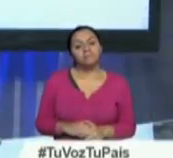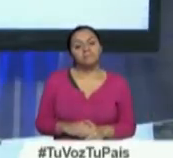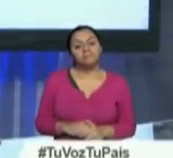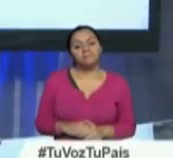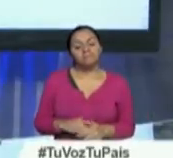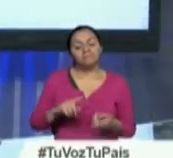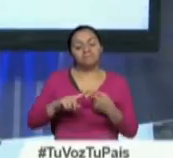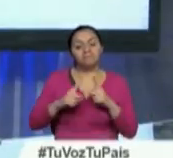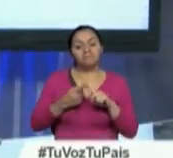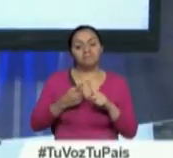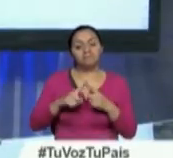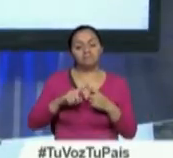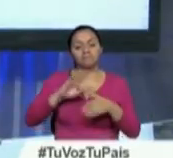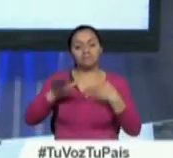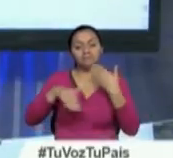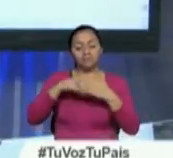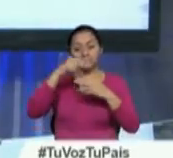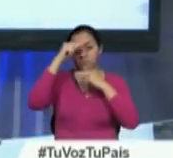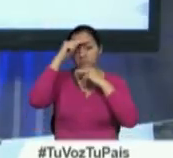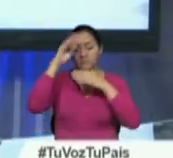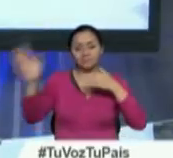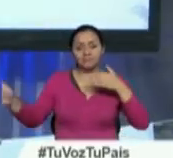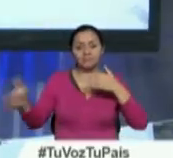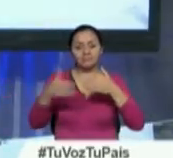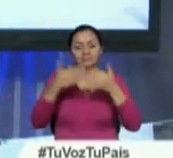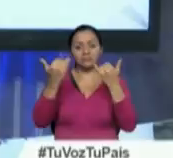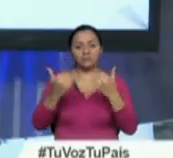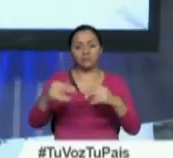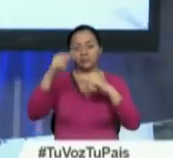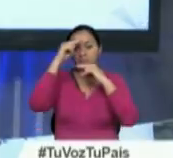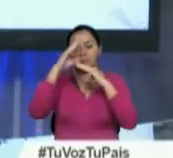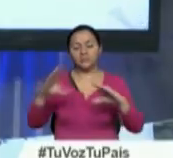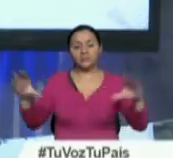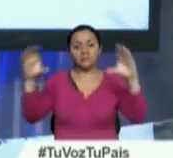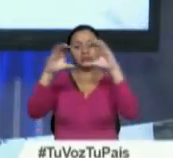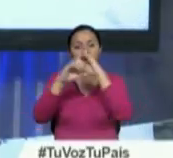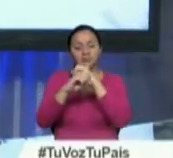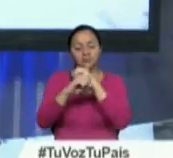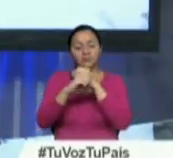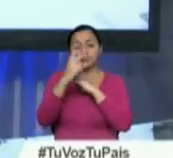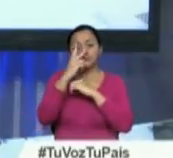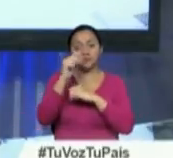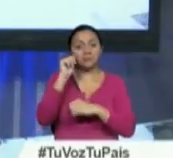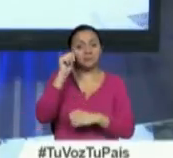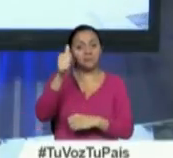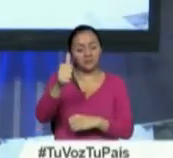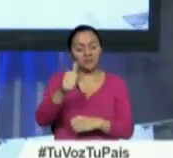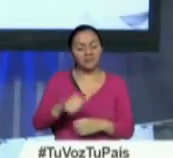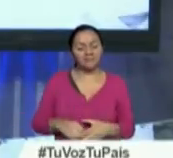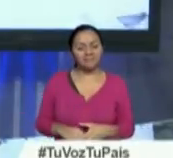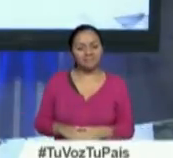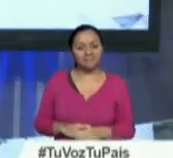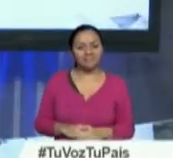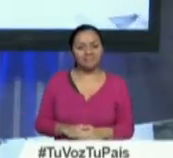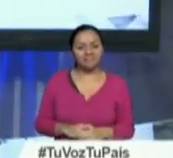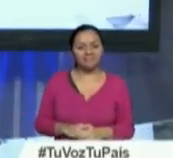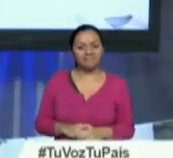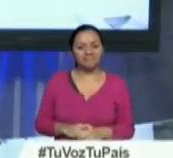Amigos, y con estas noticias cerramos la tercera emisión de su noticiero Ciudadano. Nos veremos mañana en una nueva cita.